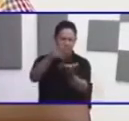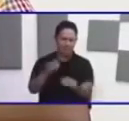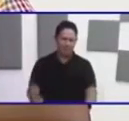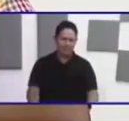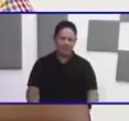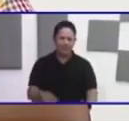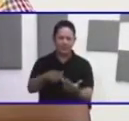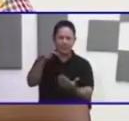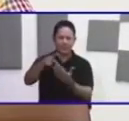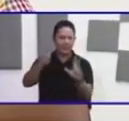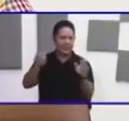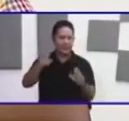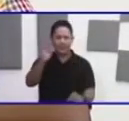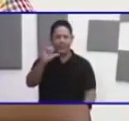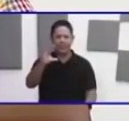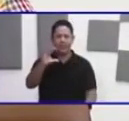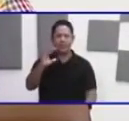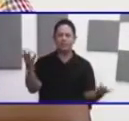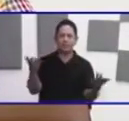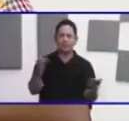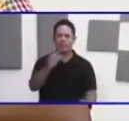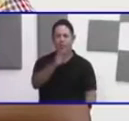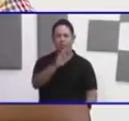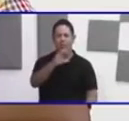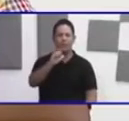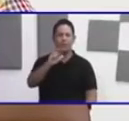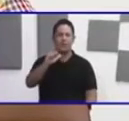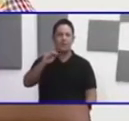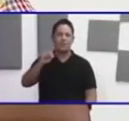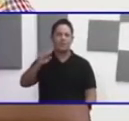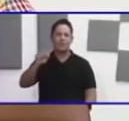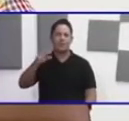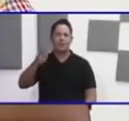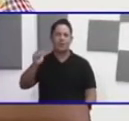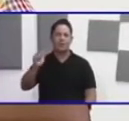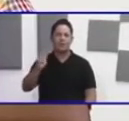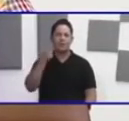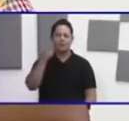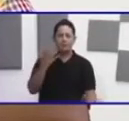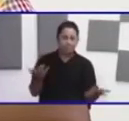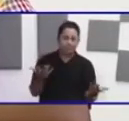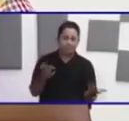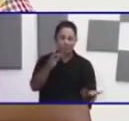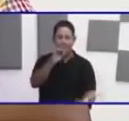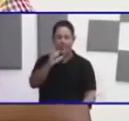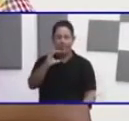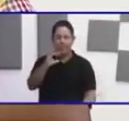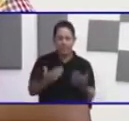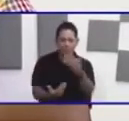hoy están en la ciudad de Bucaramanga por falta de un TAC actualizado. Gracias a